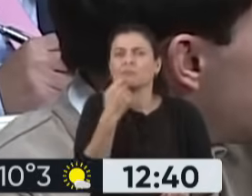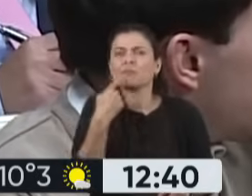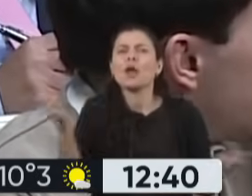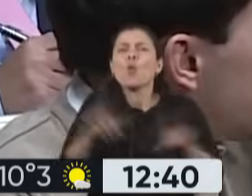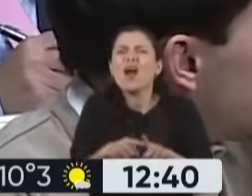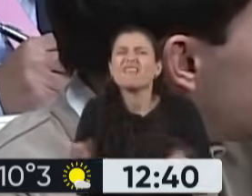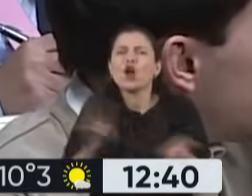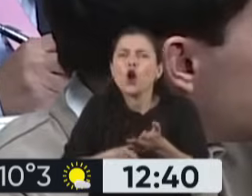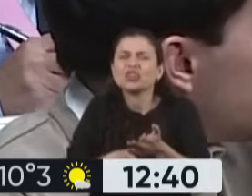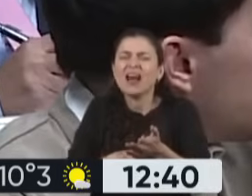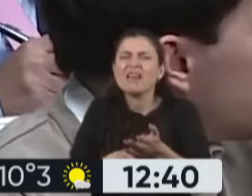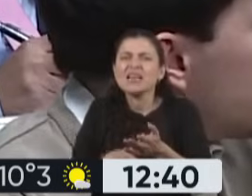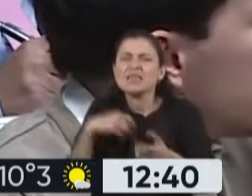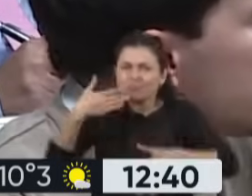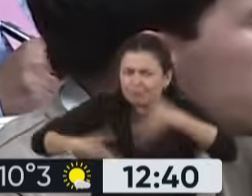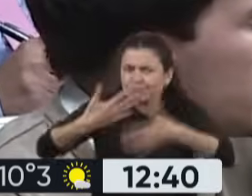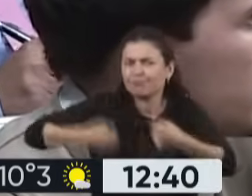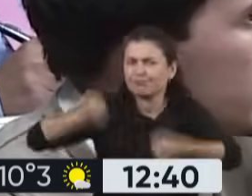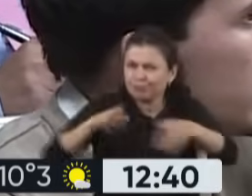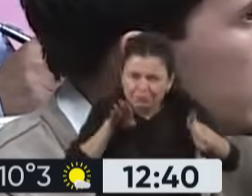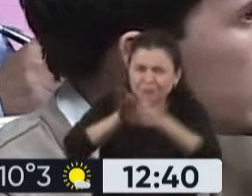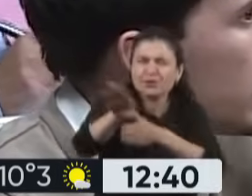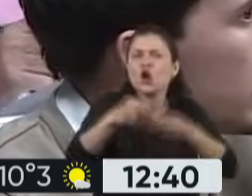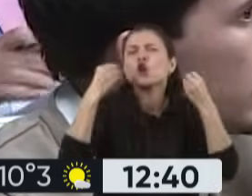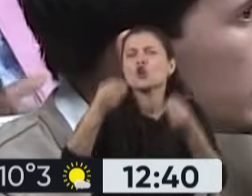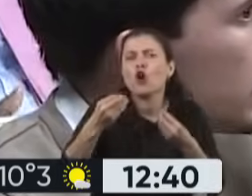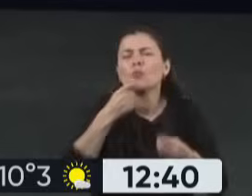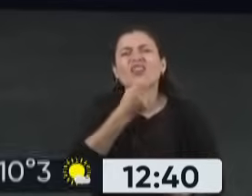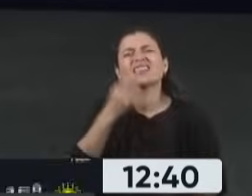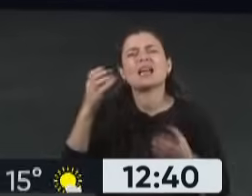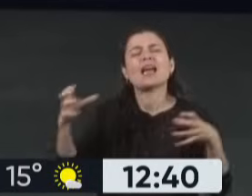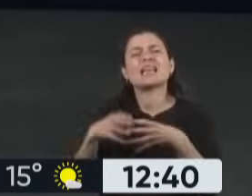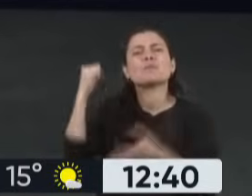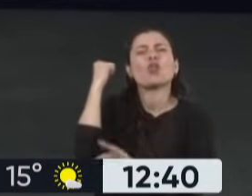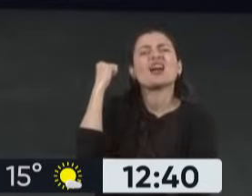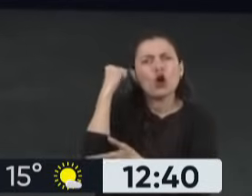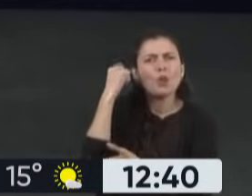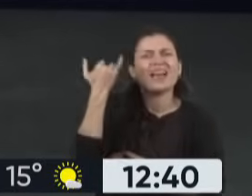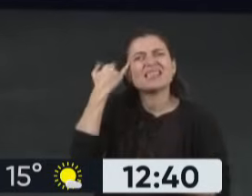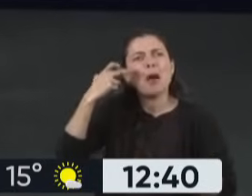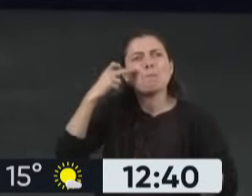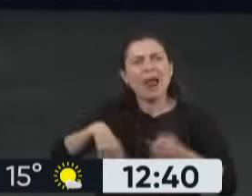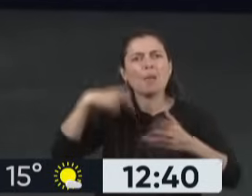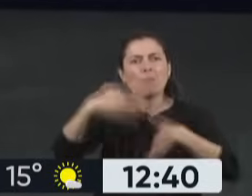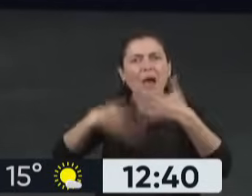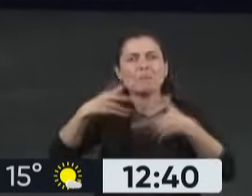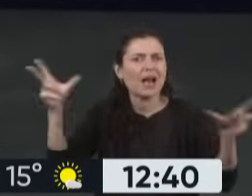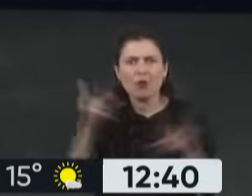ende no se están cumpliendo con las metas del gobierno? ¿No hay problemas en la robustez de su plan? No, nada más alejado, o sea, es